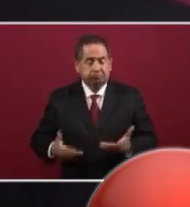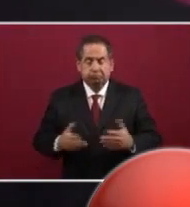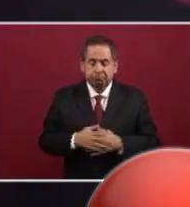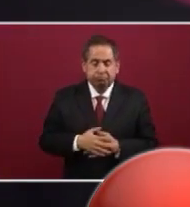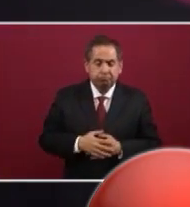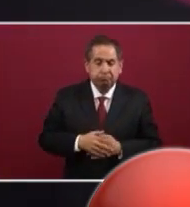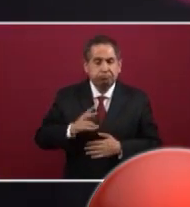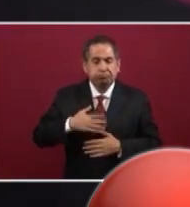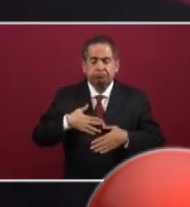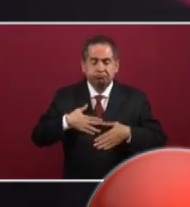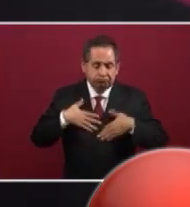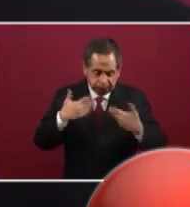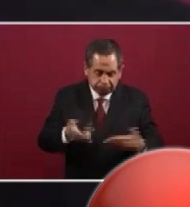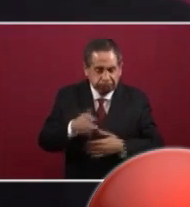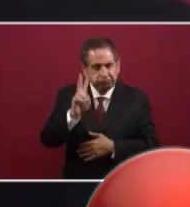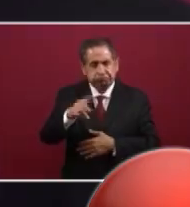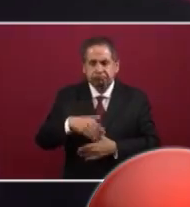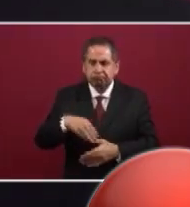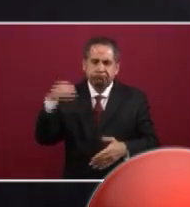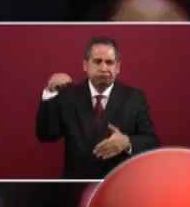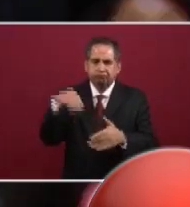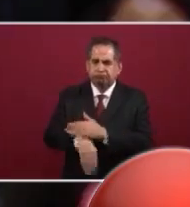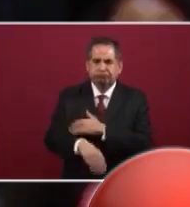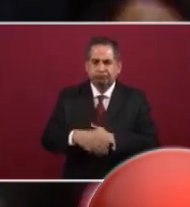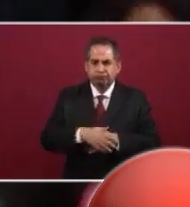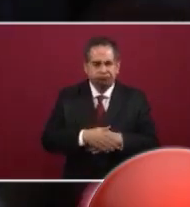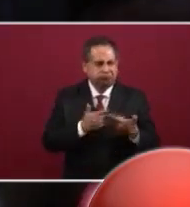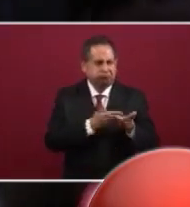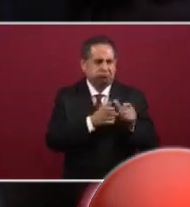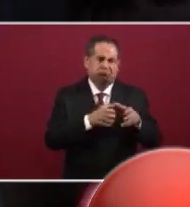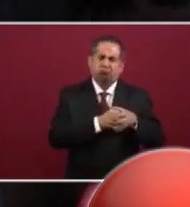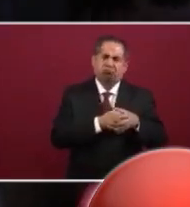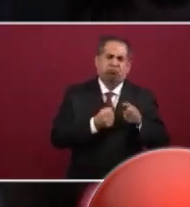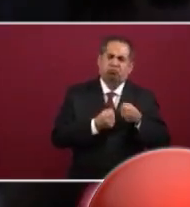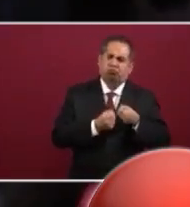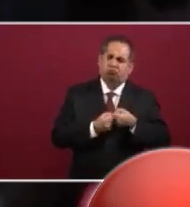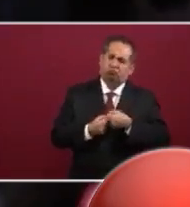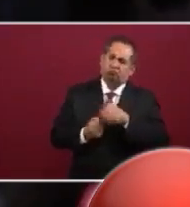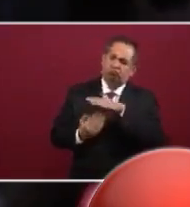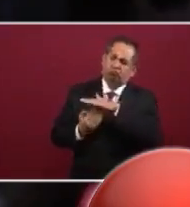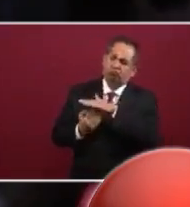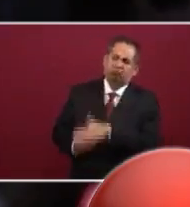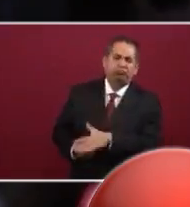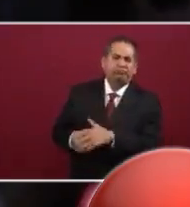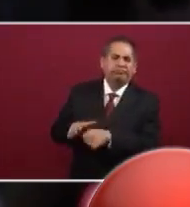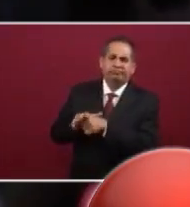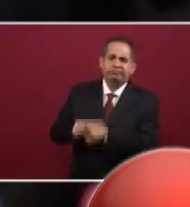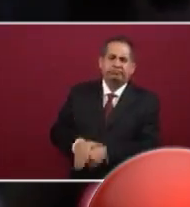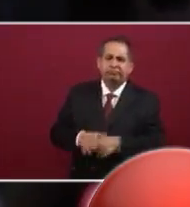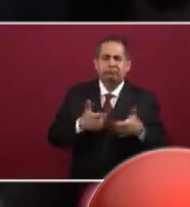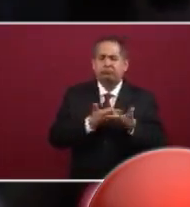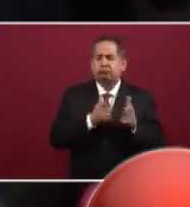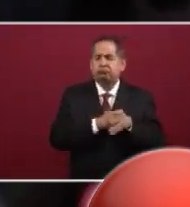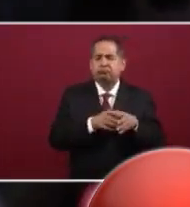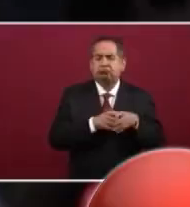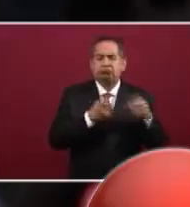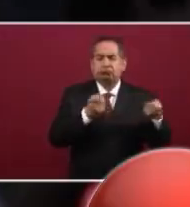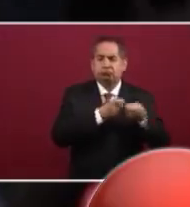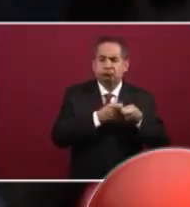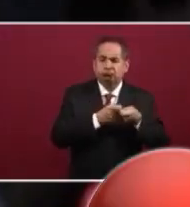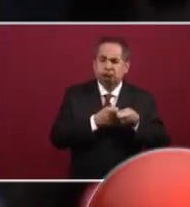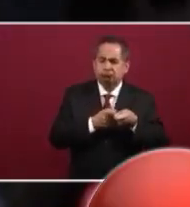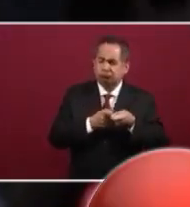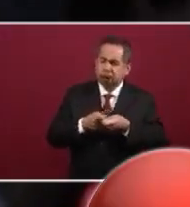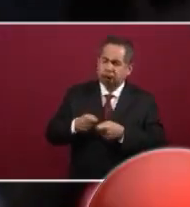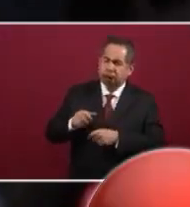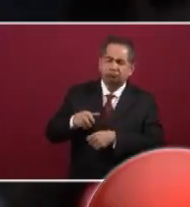Confieso que fracasé. Me enfrenté al poder fáctico y el poder fáctico me dio en el suelo,